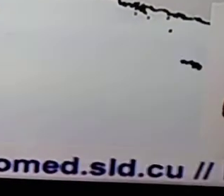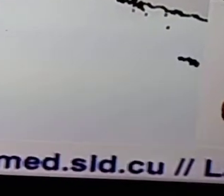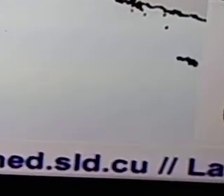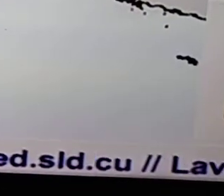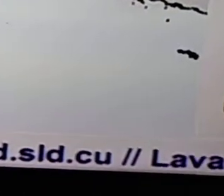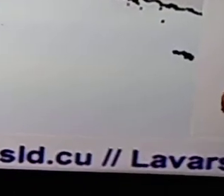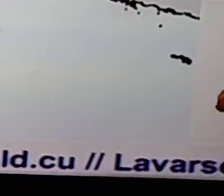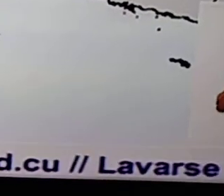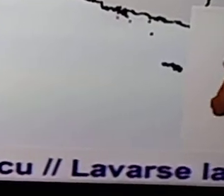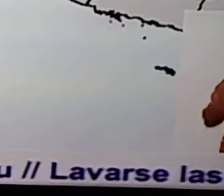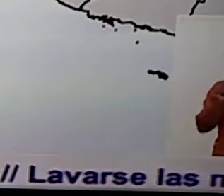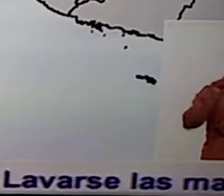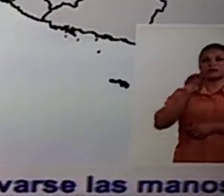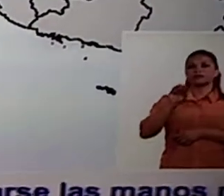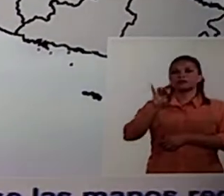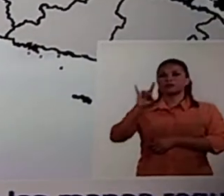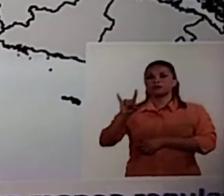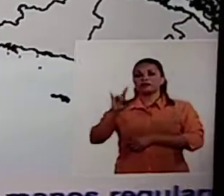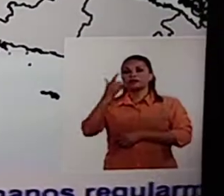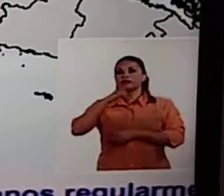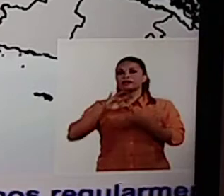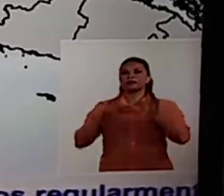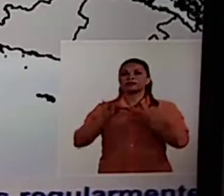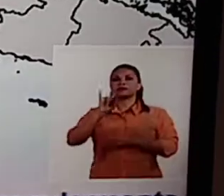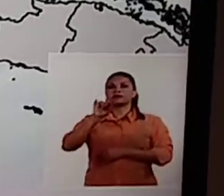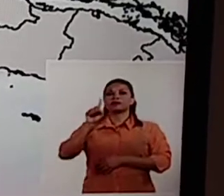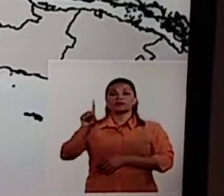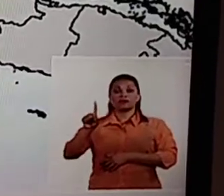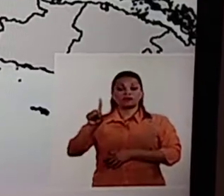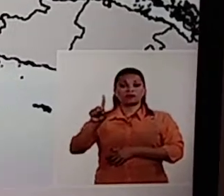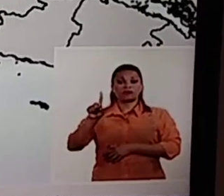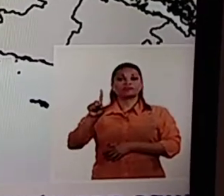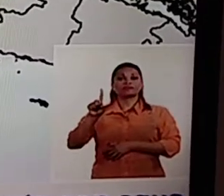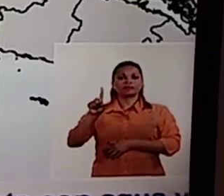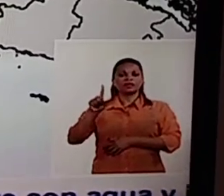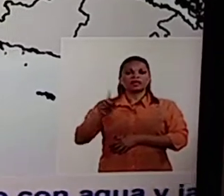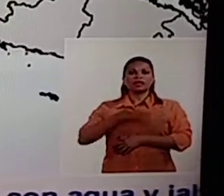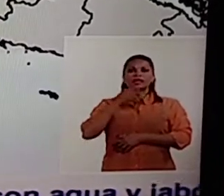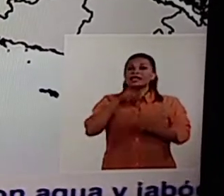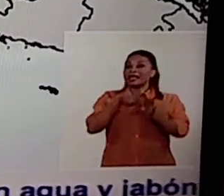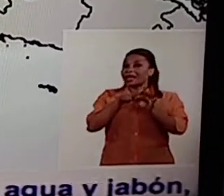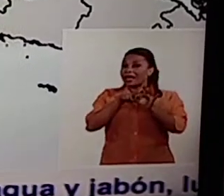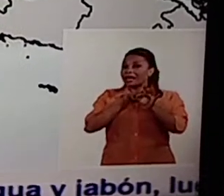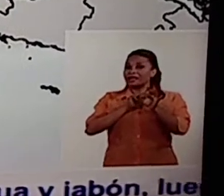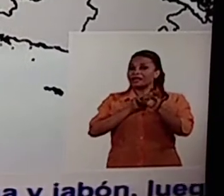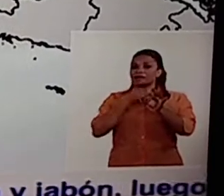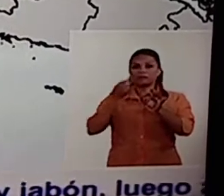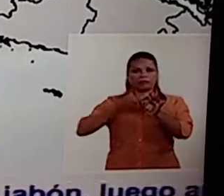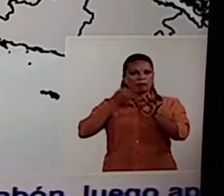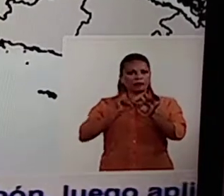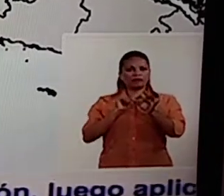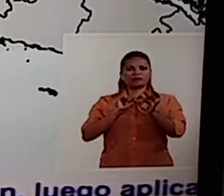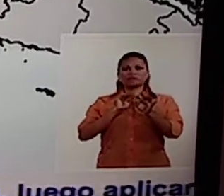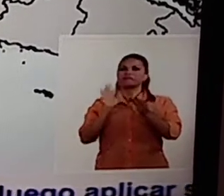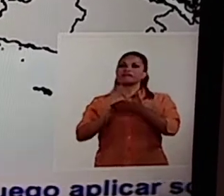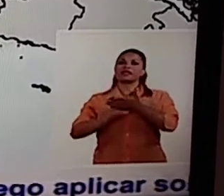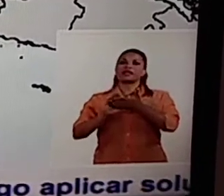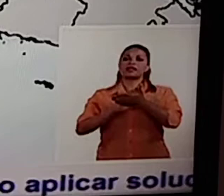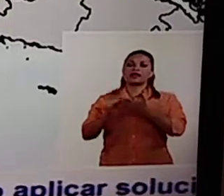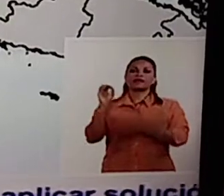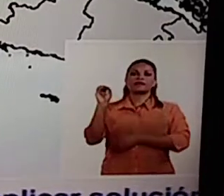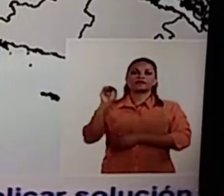Mayabeque 109, Artemisa 91, y como ya dije, el municipio especial Isla de la Juventud sin confirmar casos